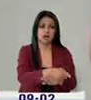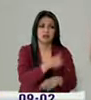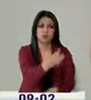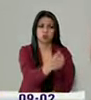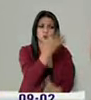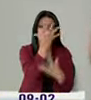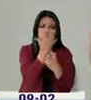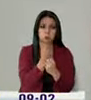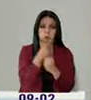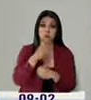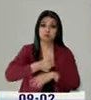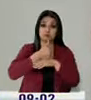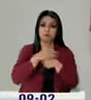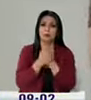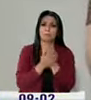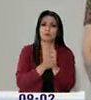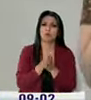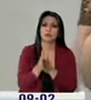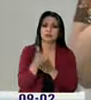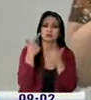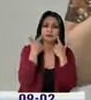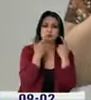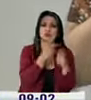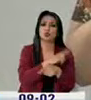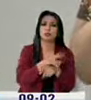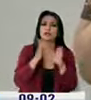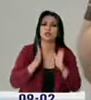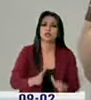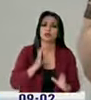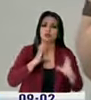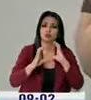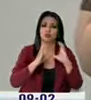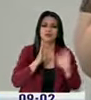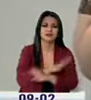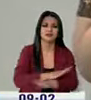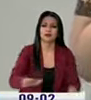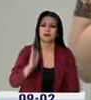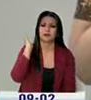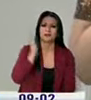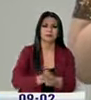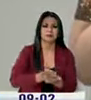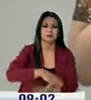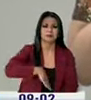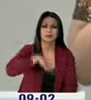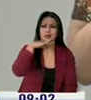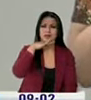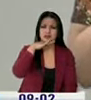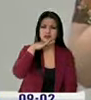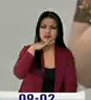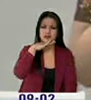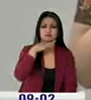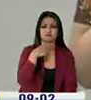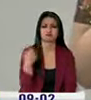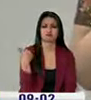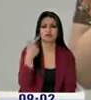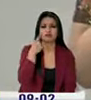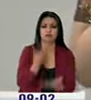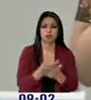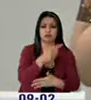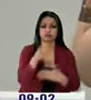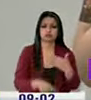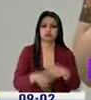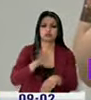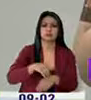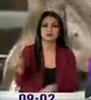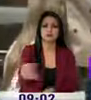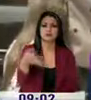el abuso de poder que ha tenido el superintendente de comunicaciones. Hay razones de sobra para que sea llamado